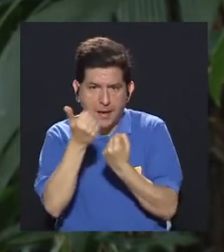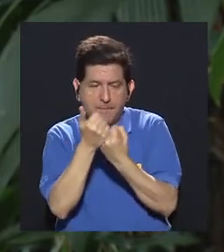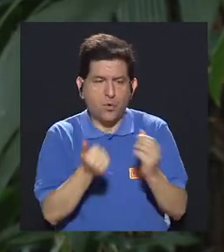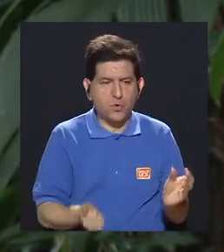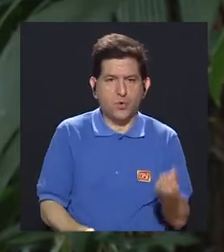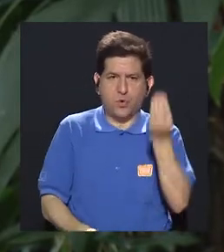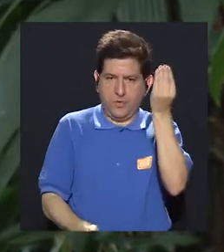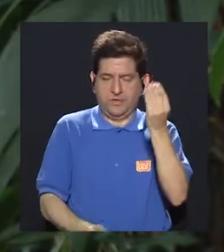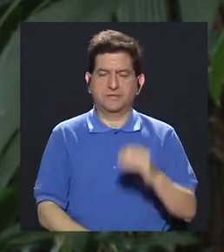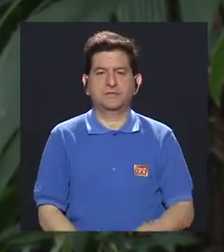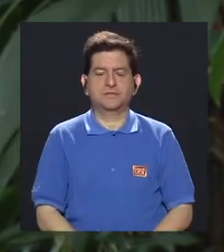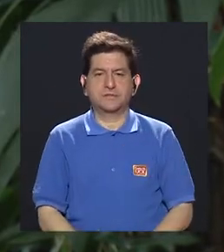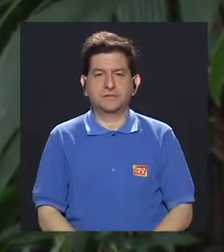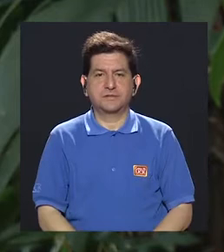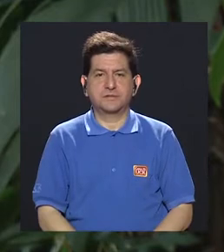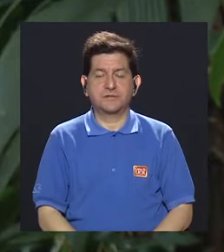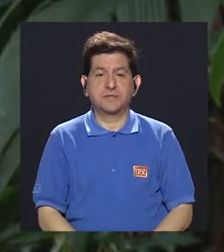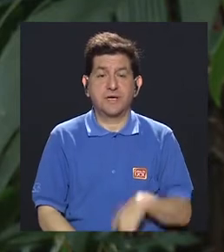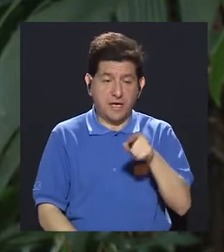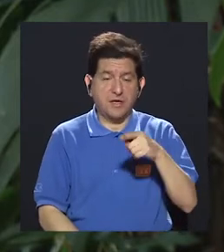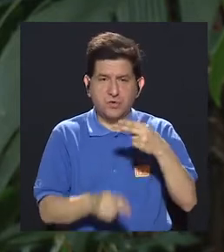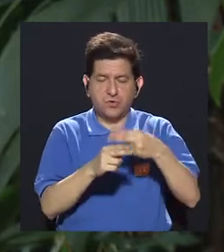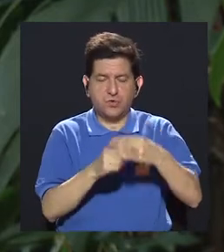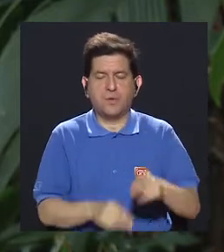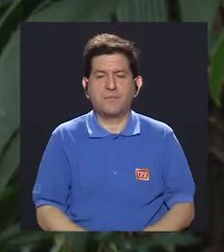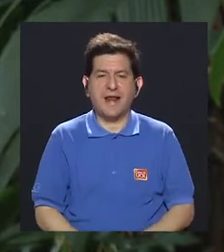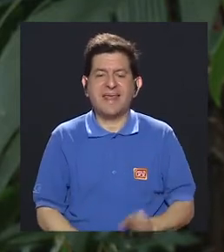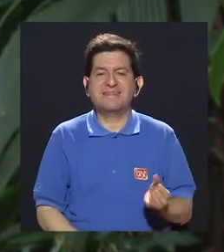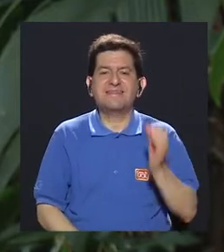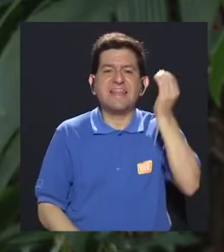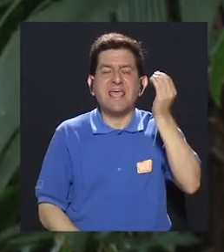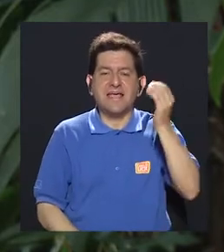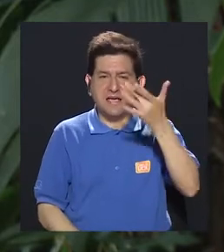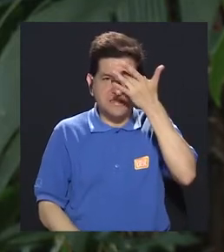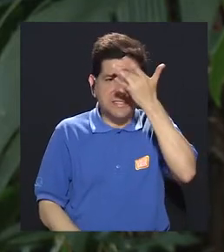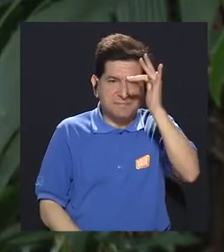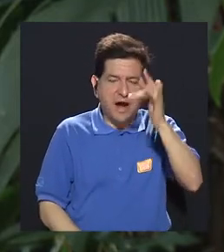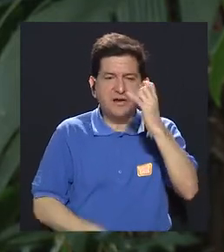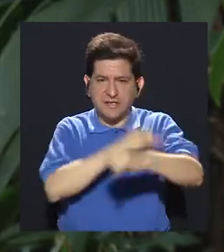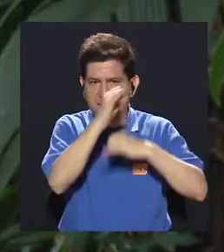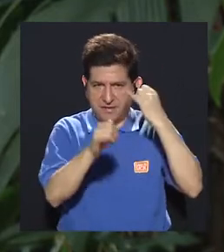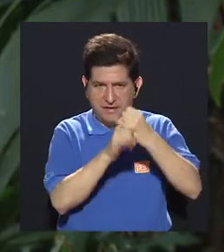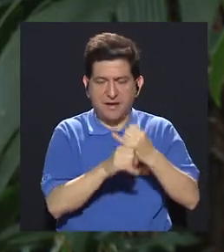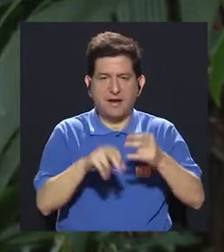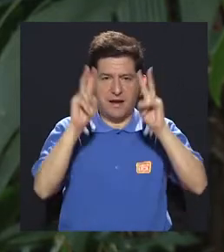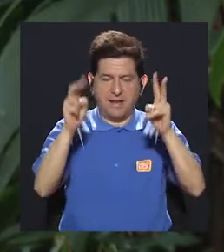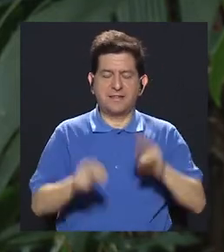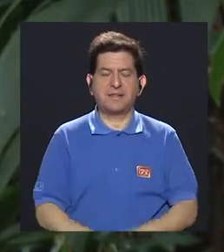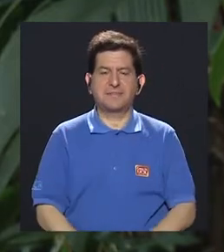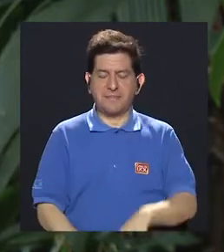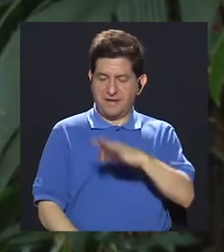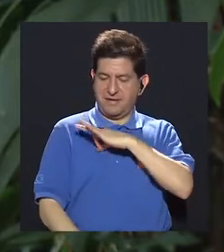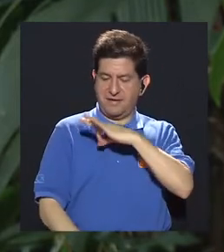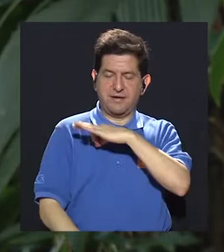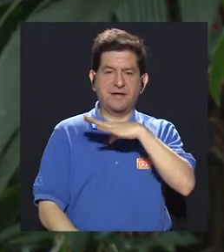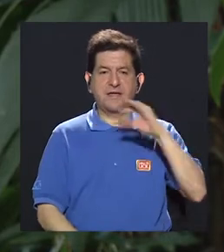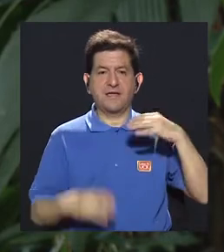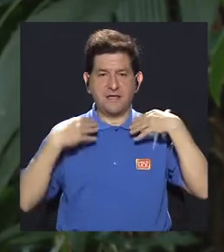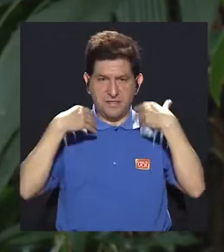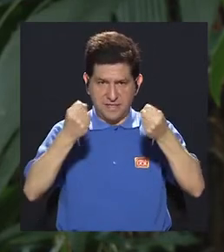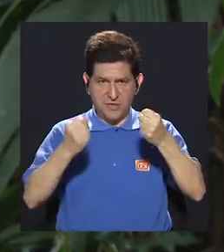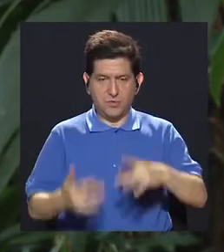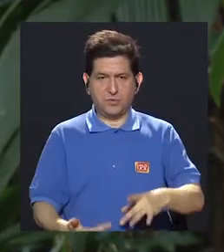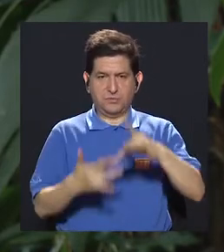favor de la juventud. La organización se llama Team Smart International en el tema de bienestar y salud.